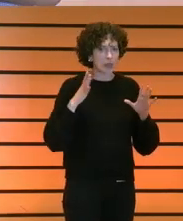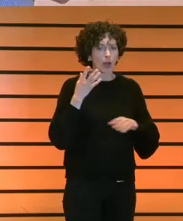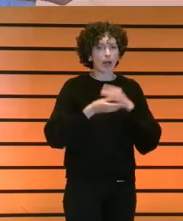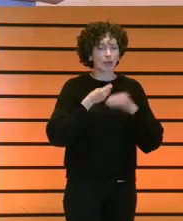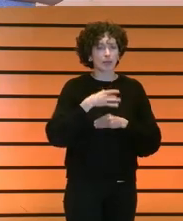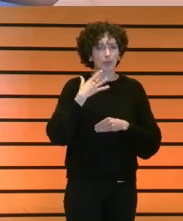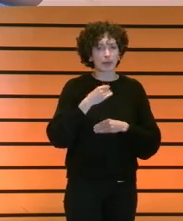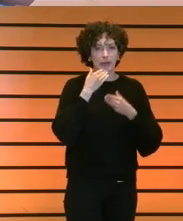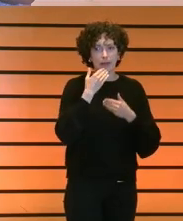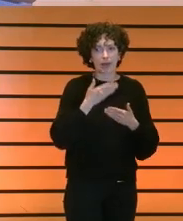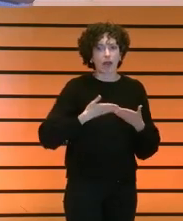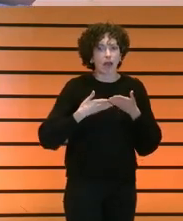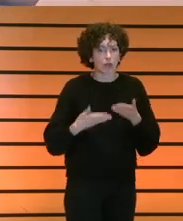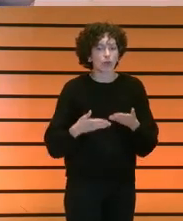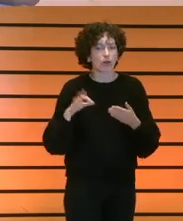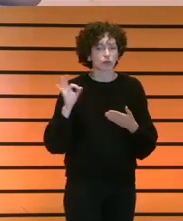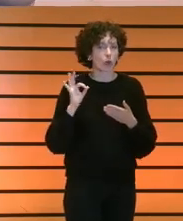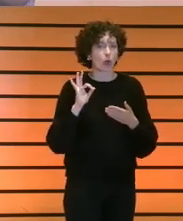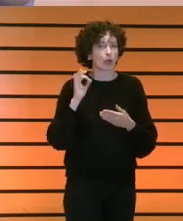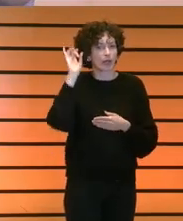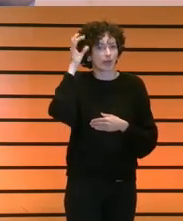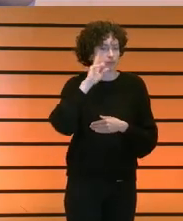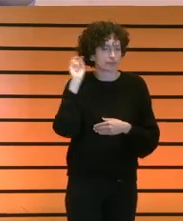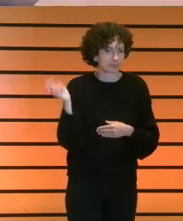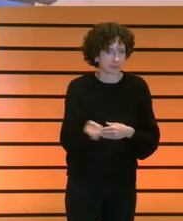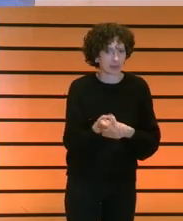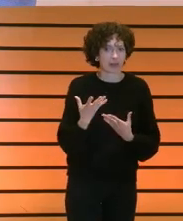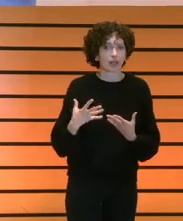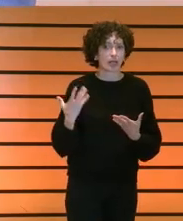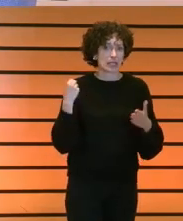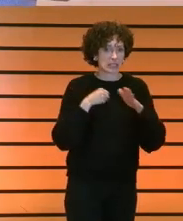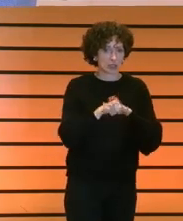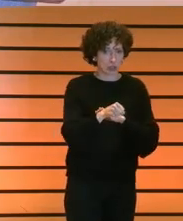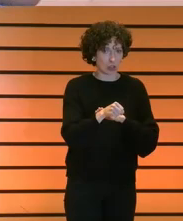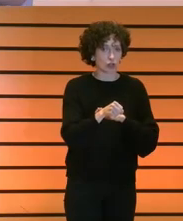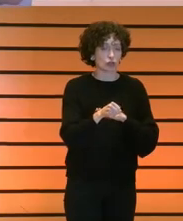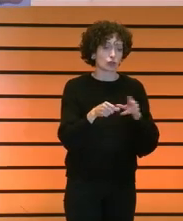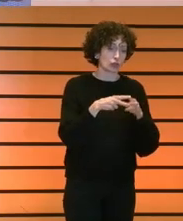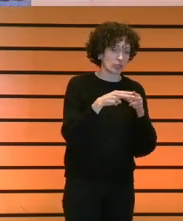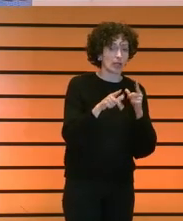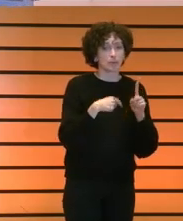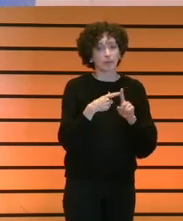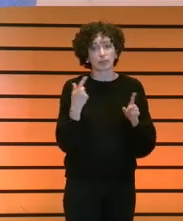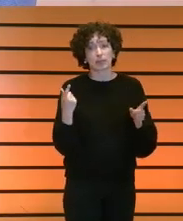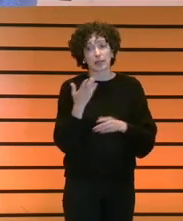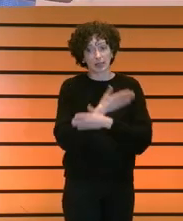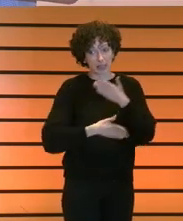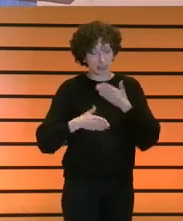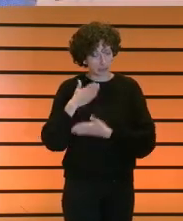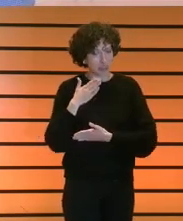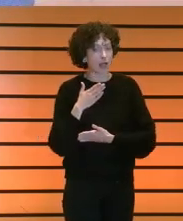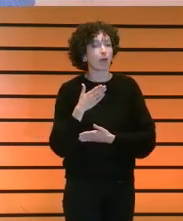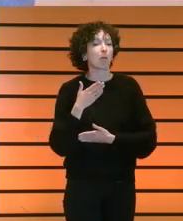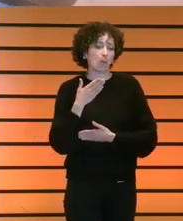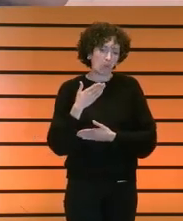a ayudas o gracias a diferentes iniciativas de inserción, no solo social, sino también de la discapacidad, y